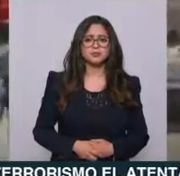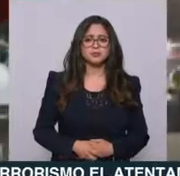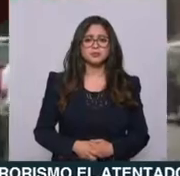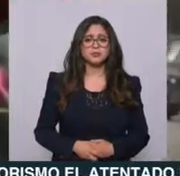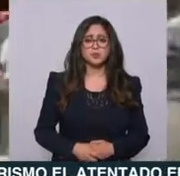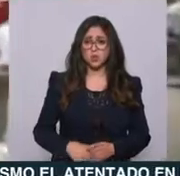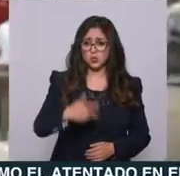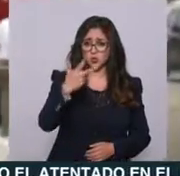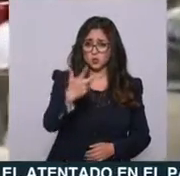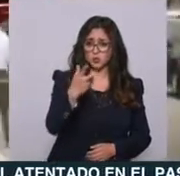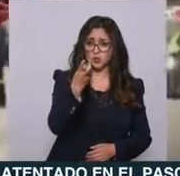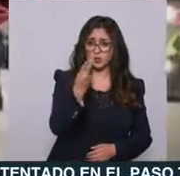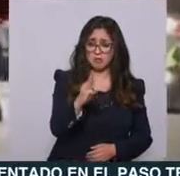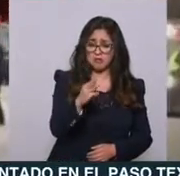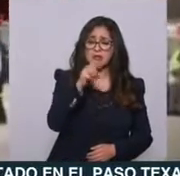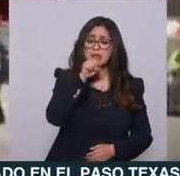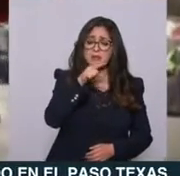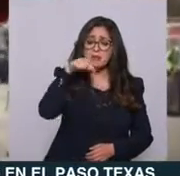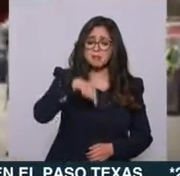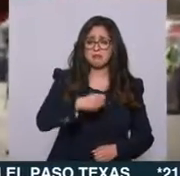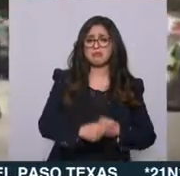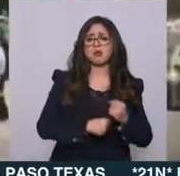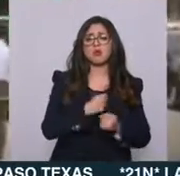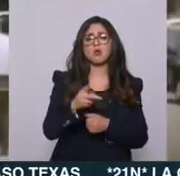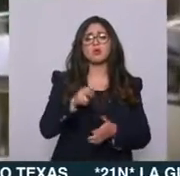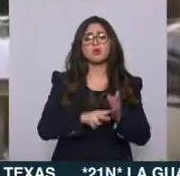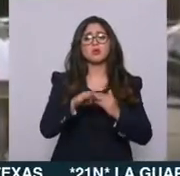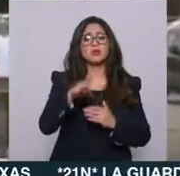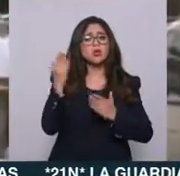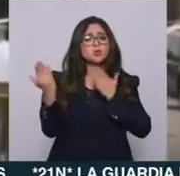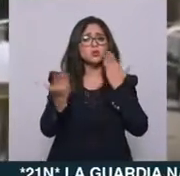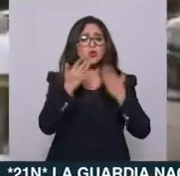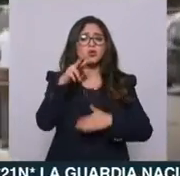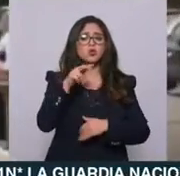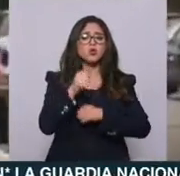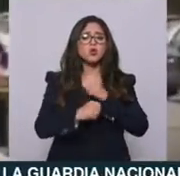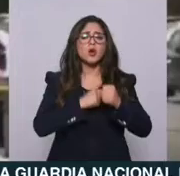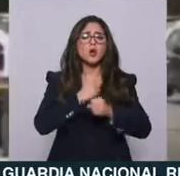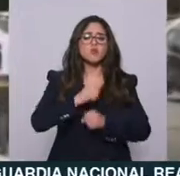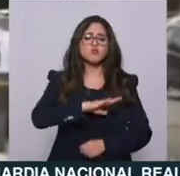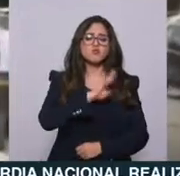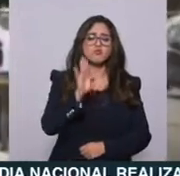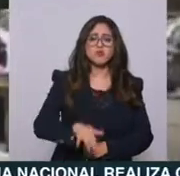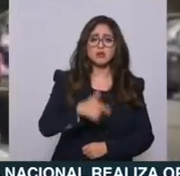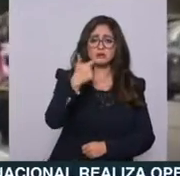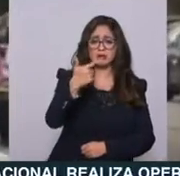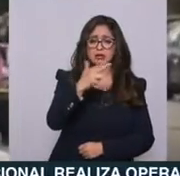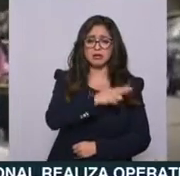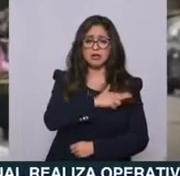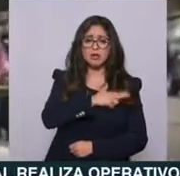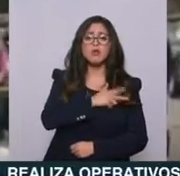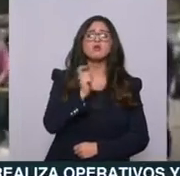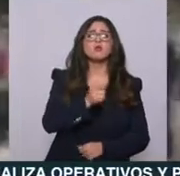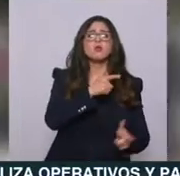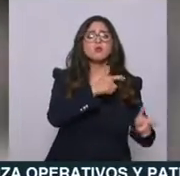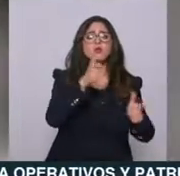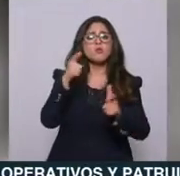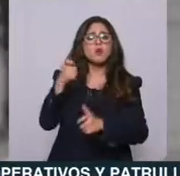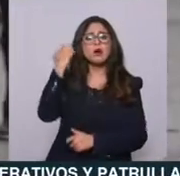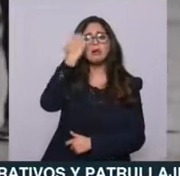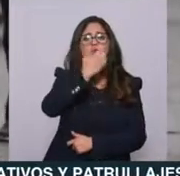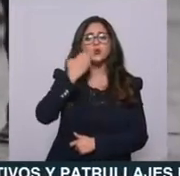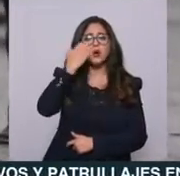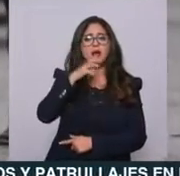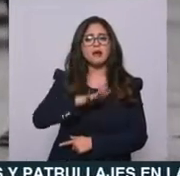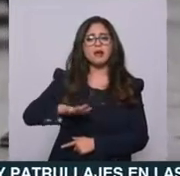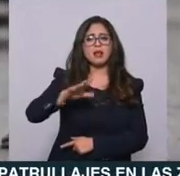El 8 de mayo, también de este año, un estudiante de 18 años murió y 7 resultaron heridos en un tiroteo en un colegio de las afueras